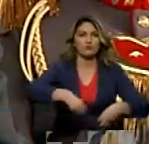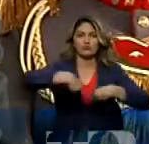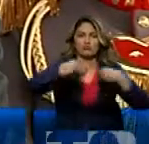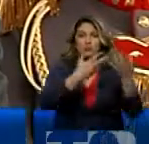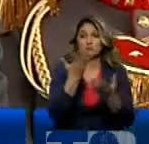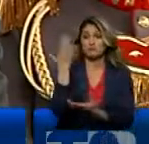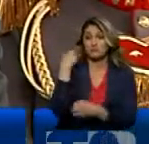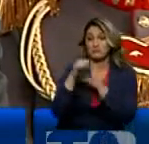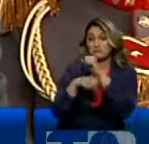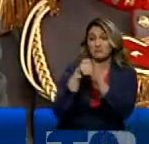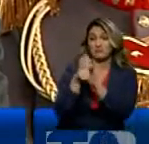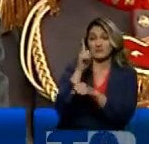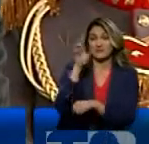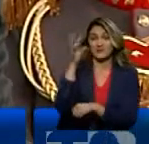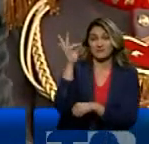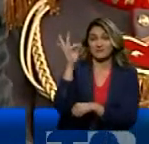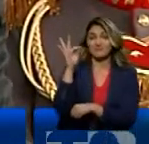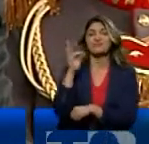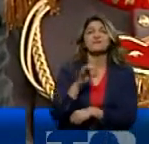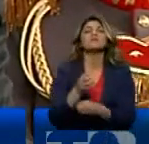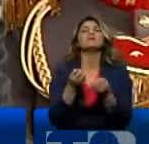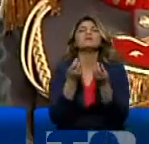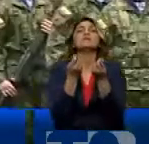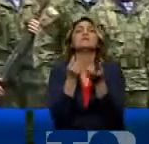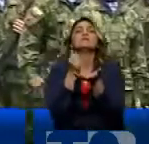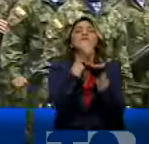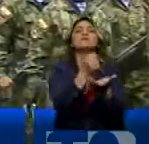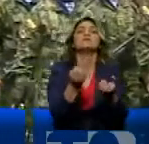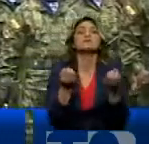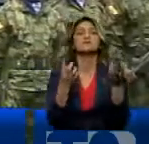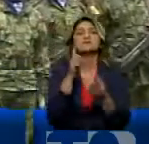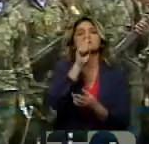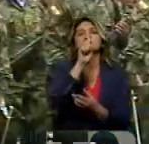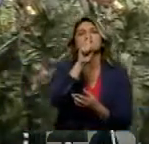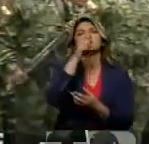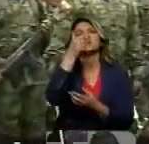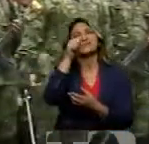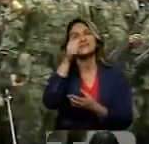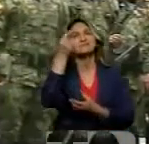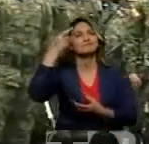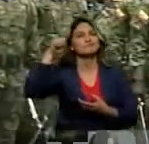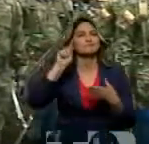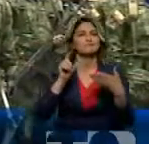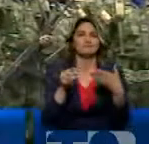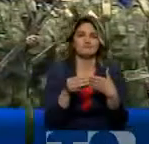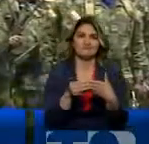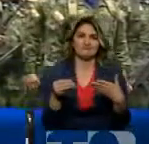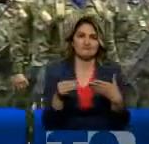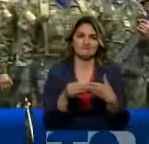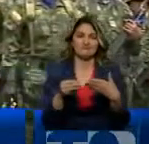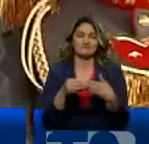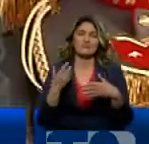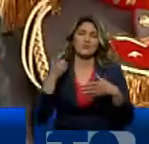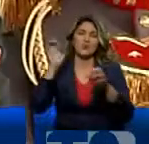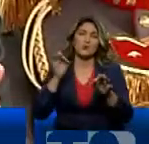de 110 millones de dólares en equipamiento militar. Hemos pagado 100 millones a ISPA por una deuda del gobierno